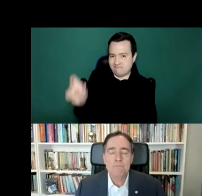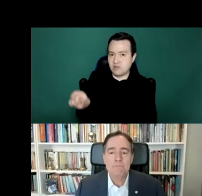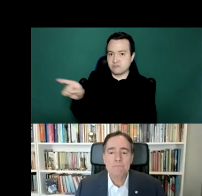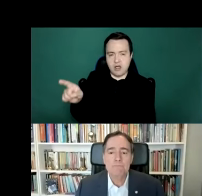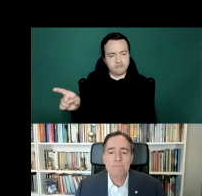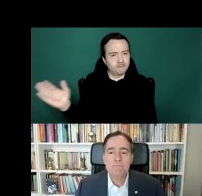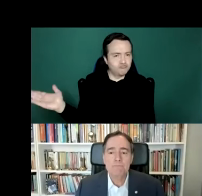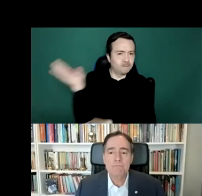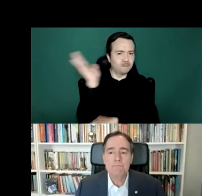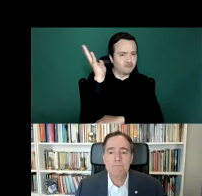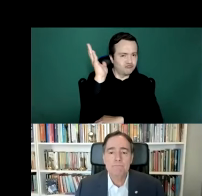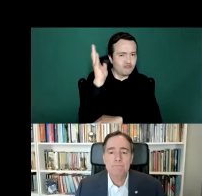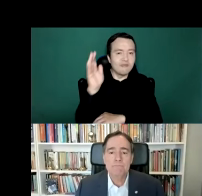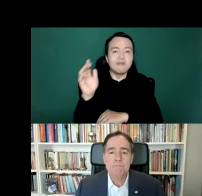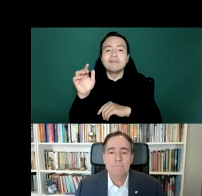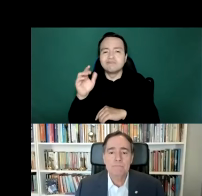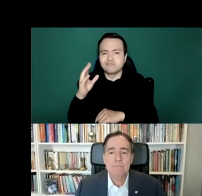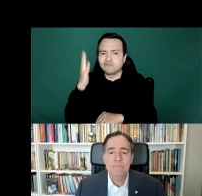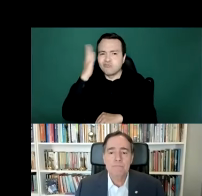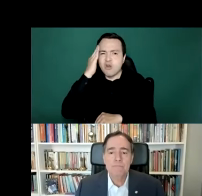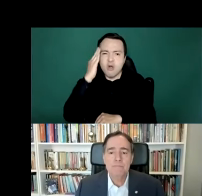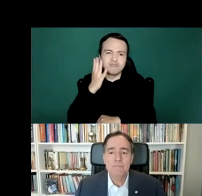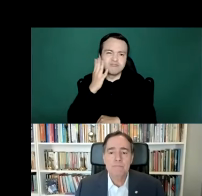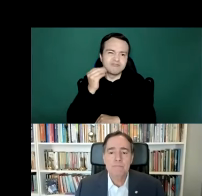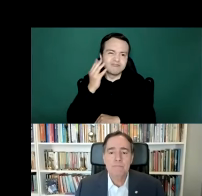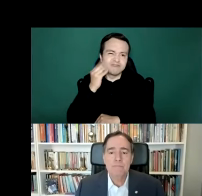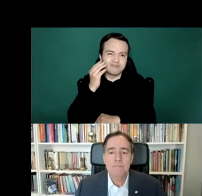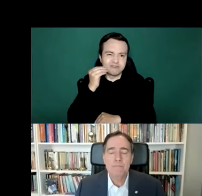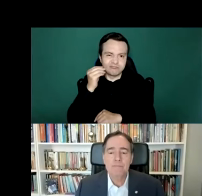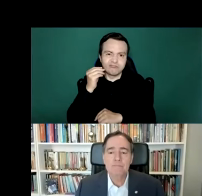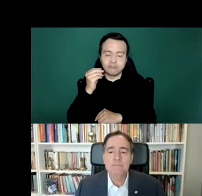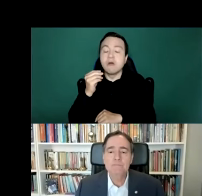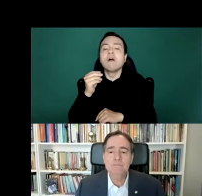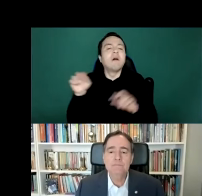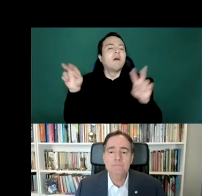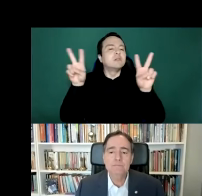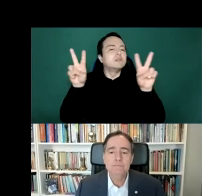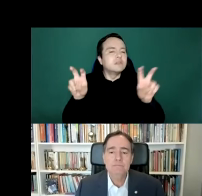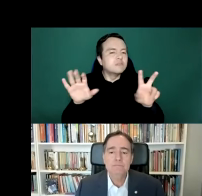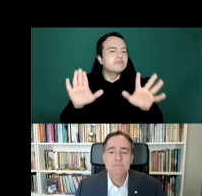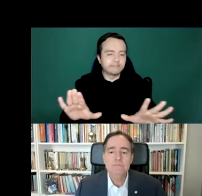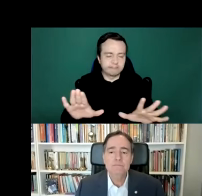análisis y evaluación de las mismas dentro del Departamento de Servicios.